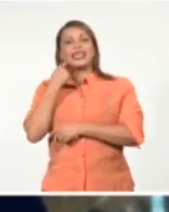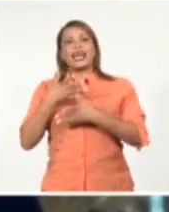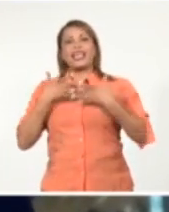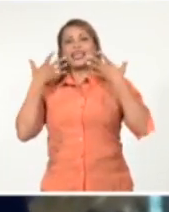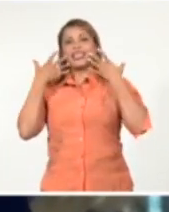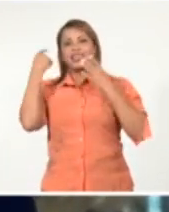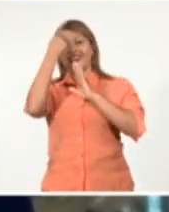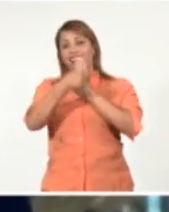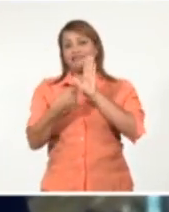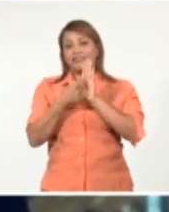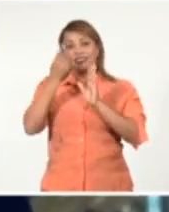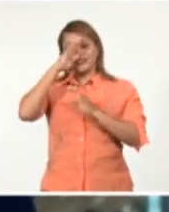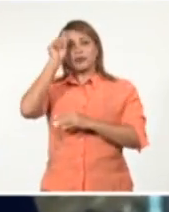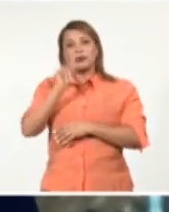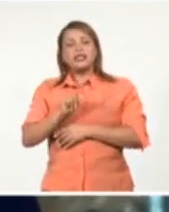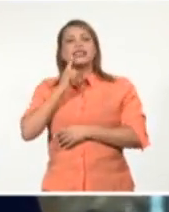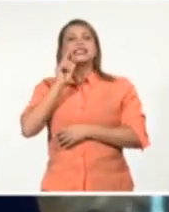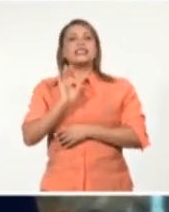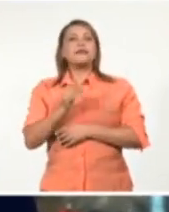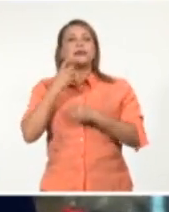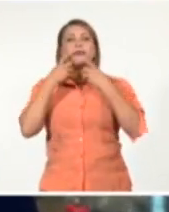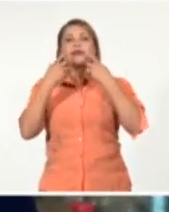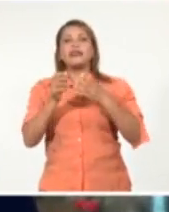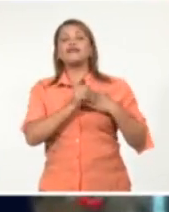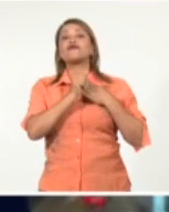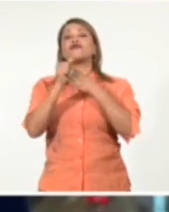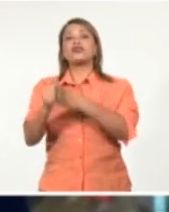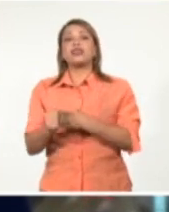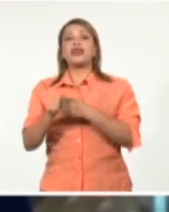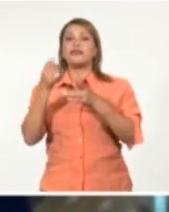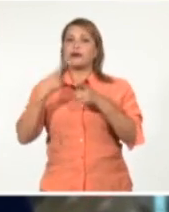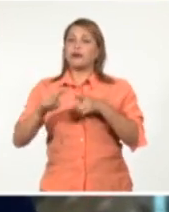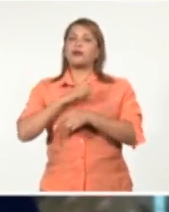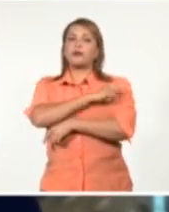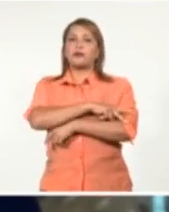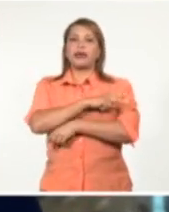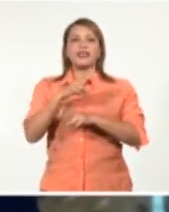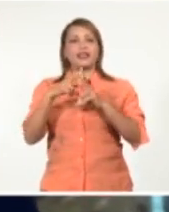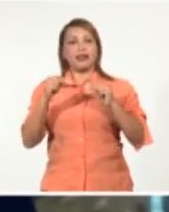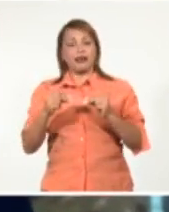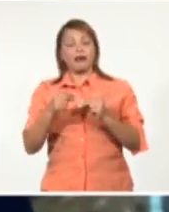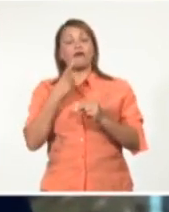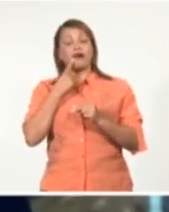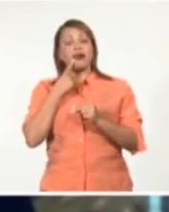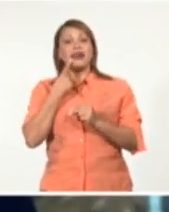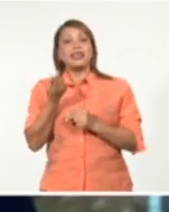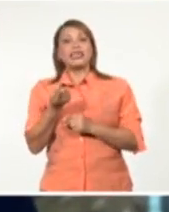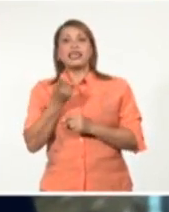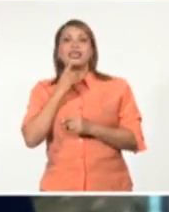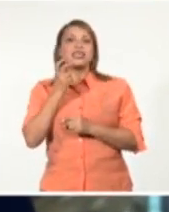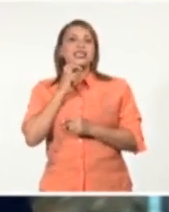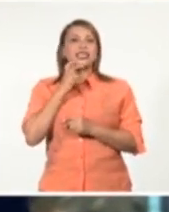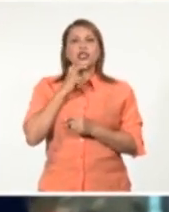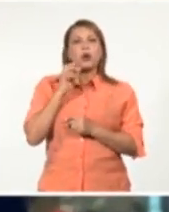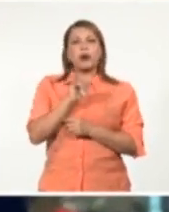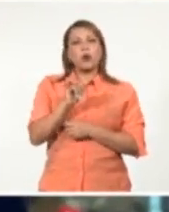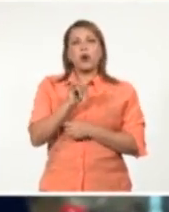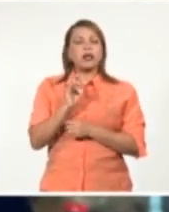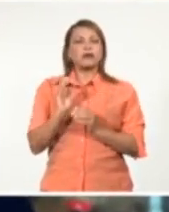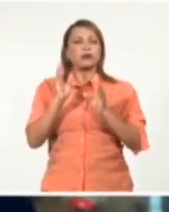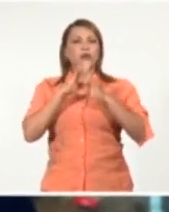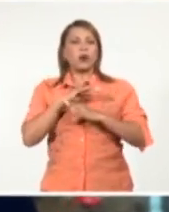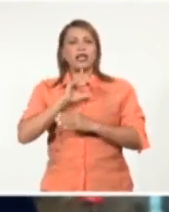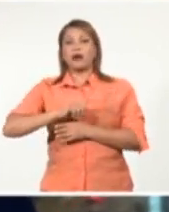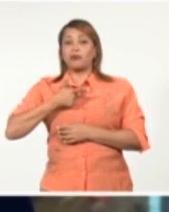a los cubanos siempre es importante tener un guía en países como estos donde no se habla el mismo idioma donde no está